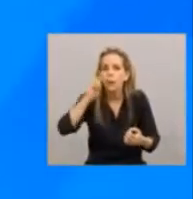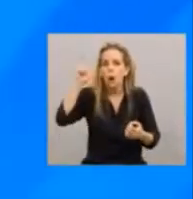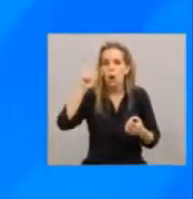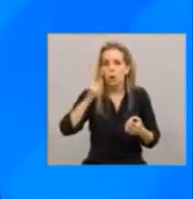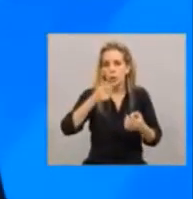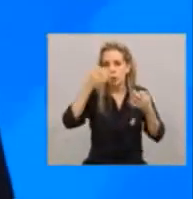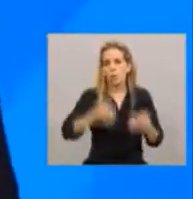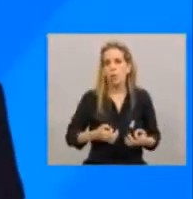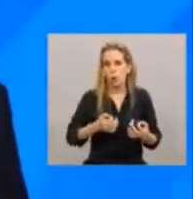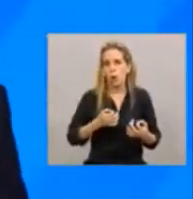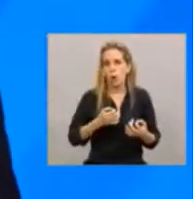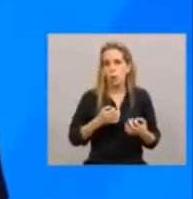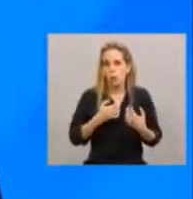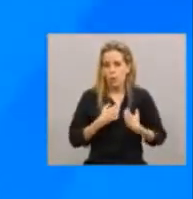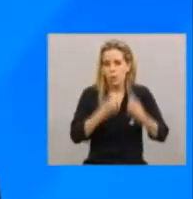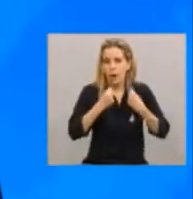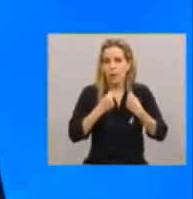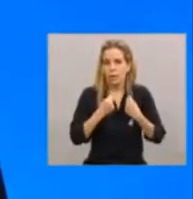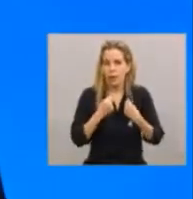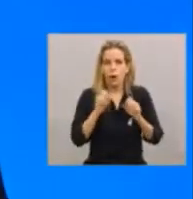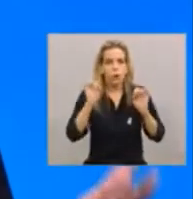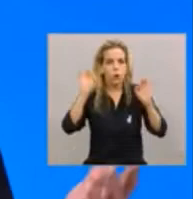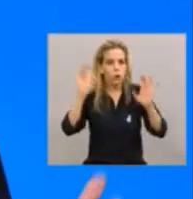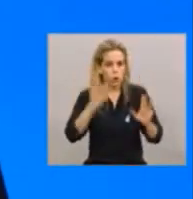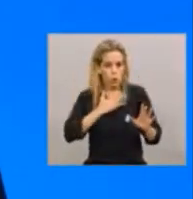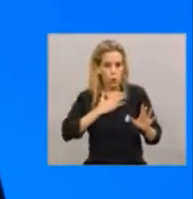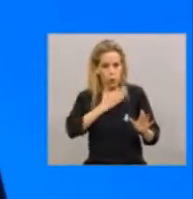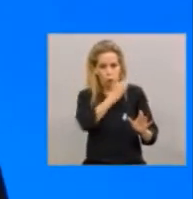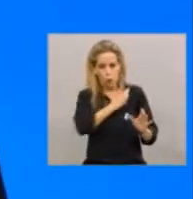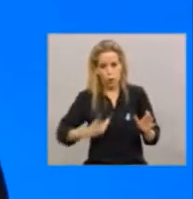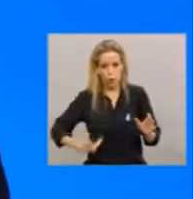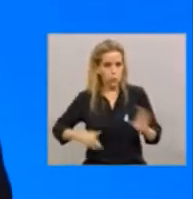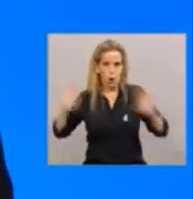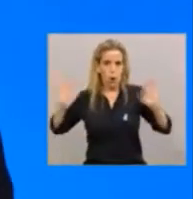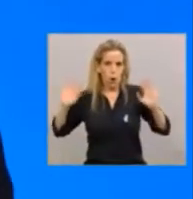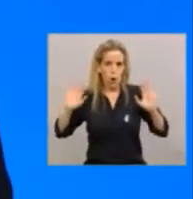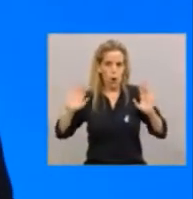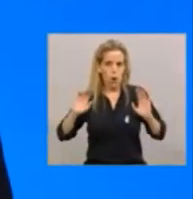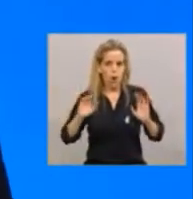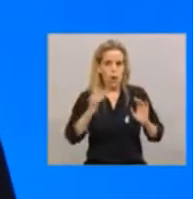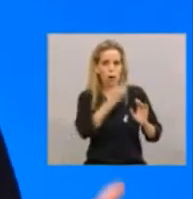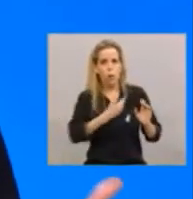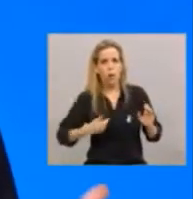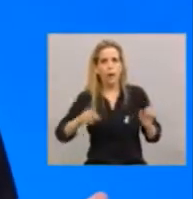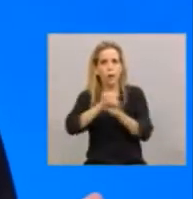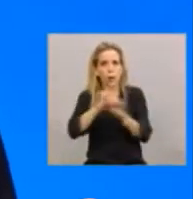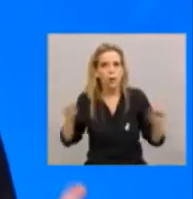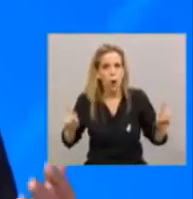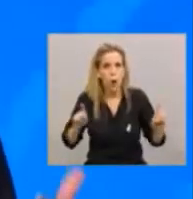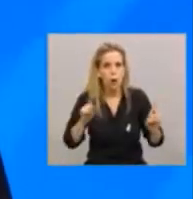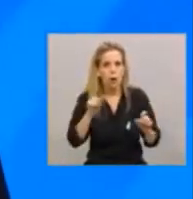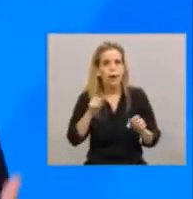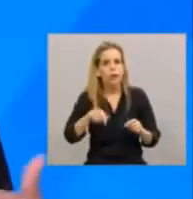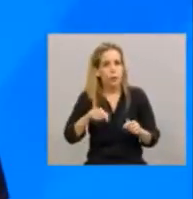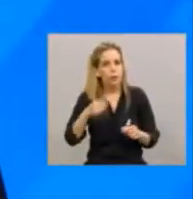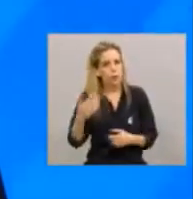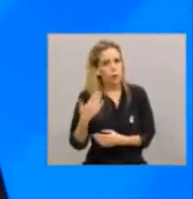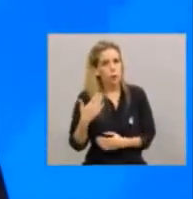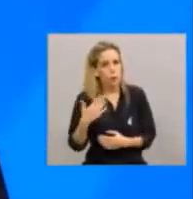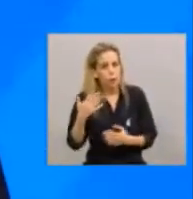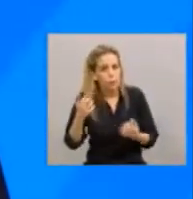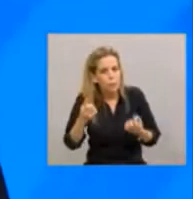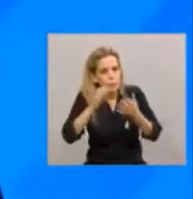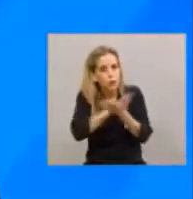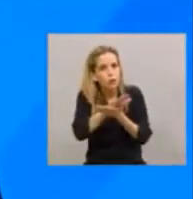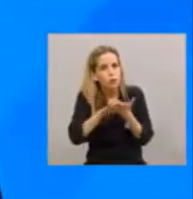no el logro de alberto y de su gobierno el logro de la argentina como es un logro que podamos sobrellevar